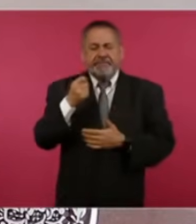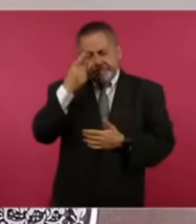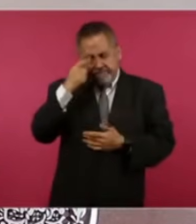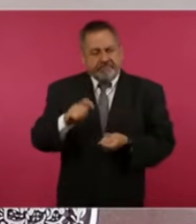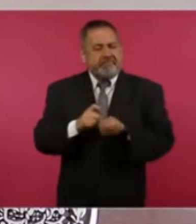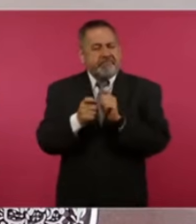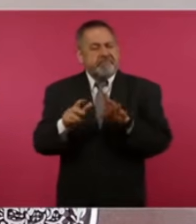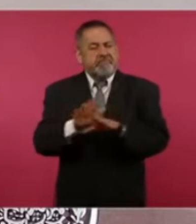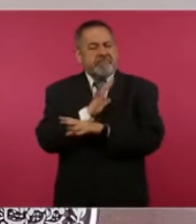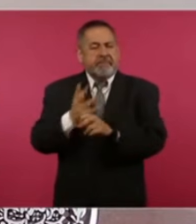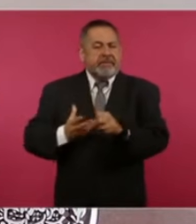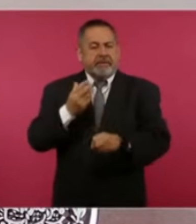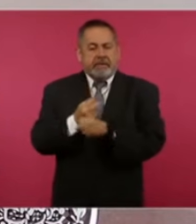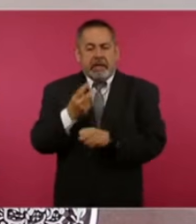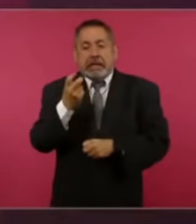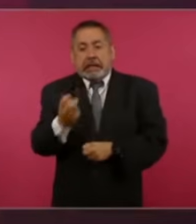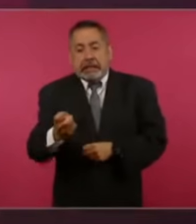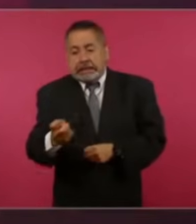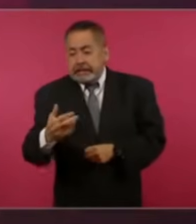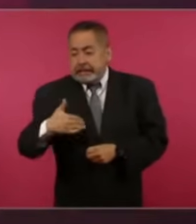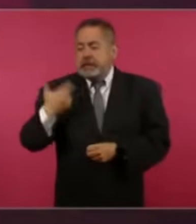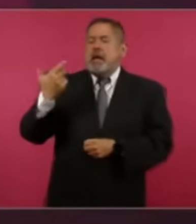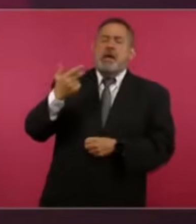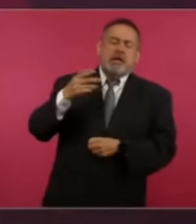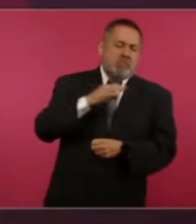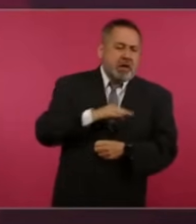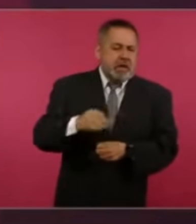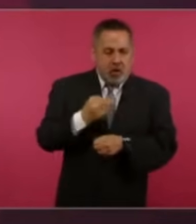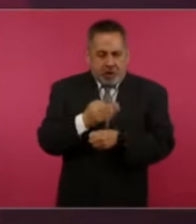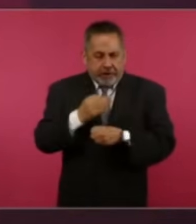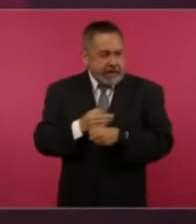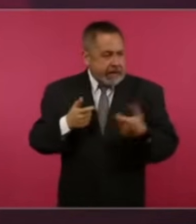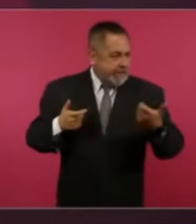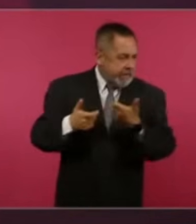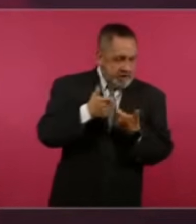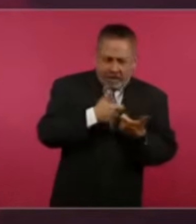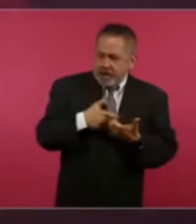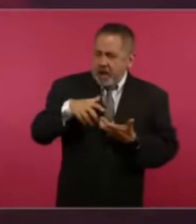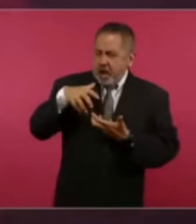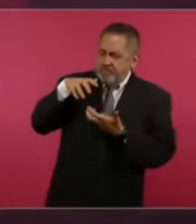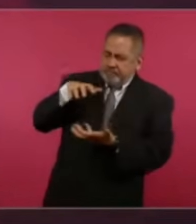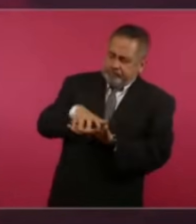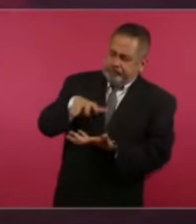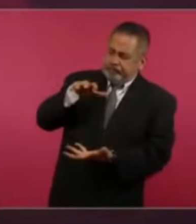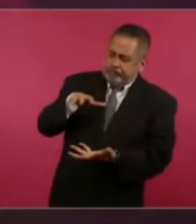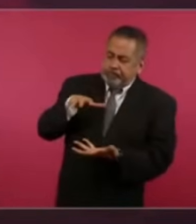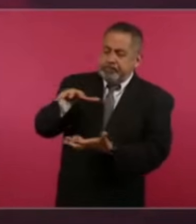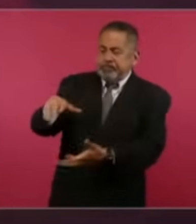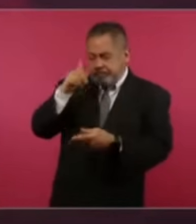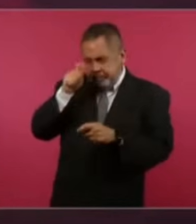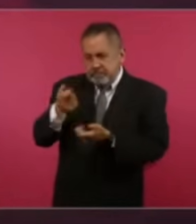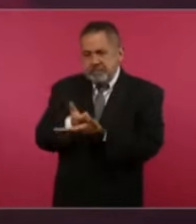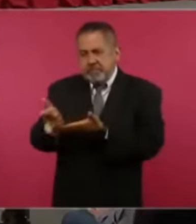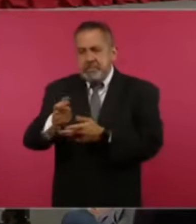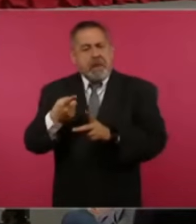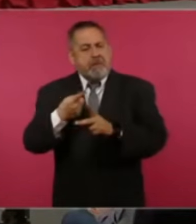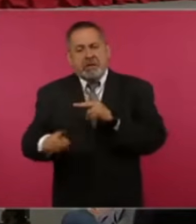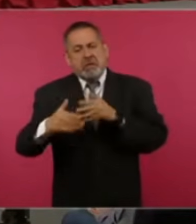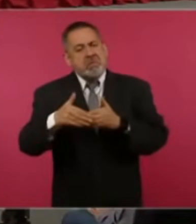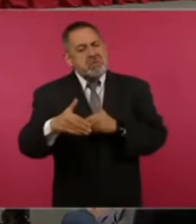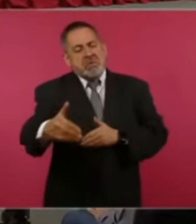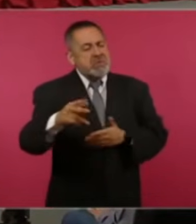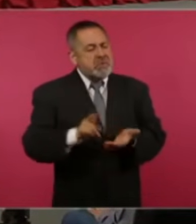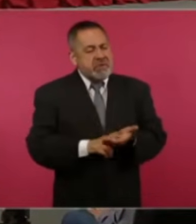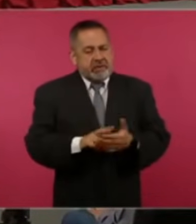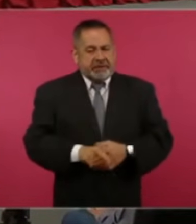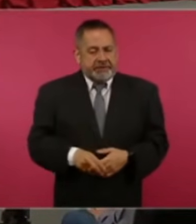y con ellos pudimos hacer realidad lo que hoy entra en vigor en nuestro país. Enhorabuena por